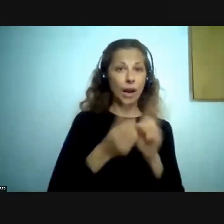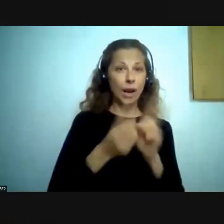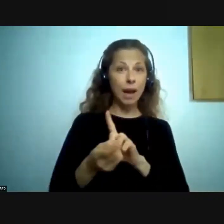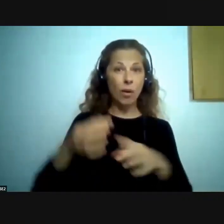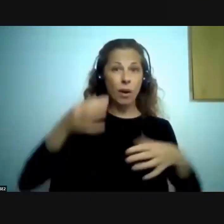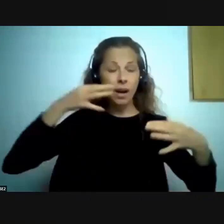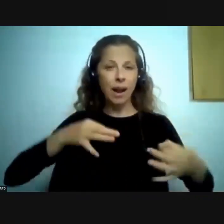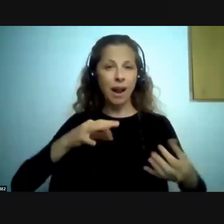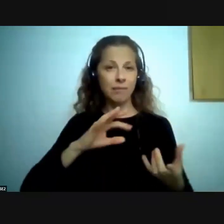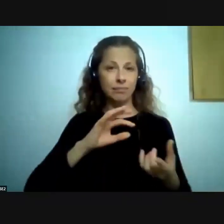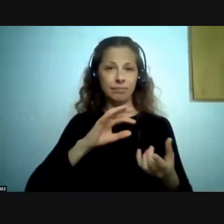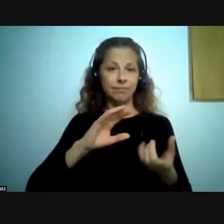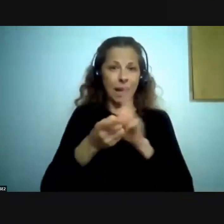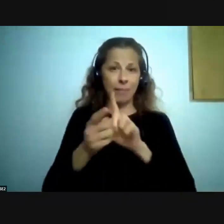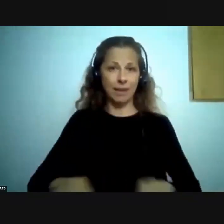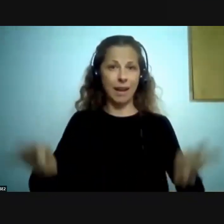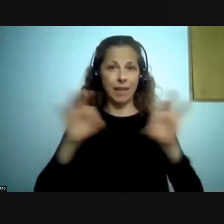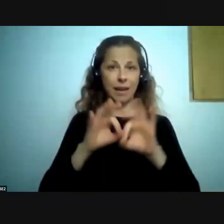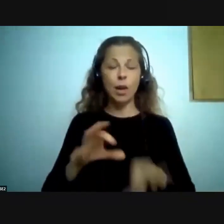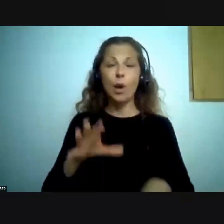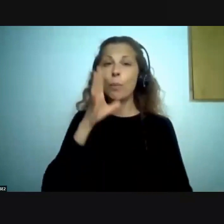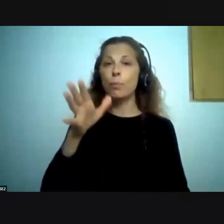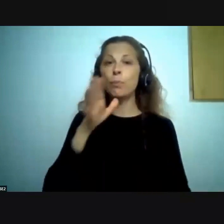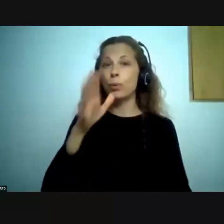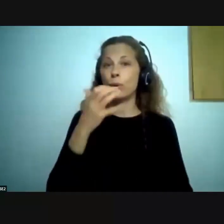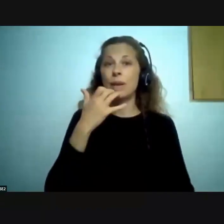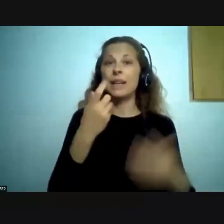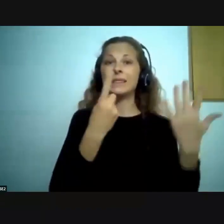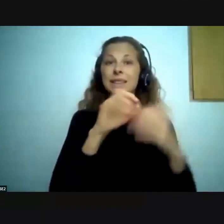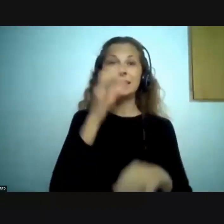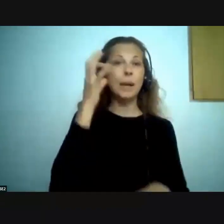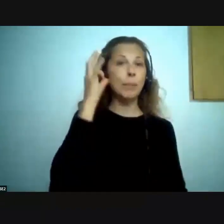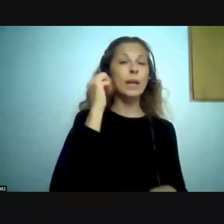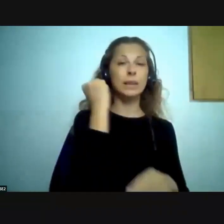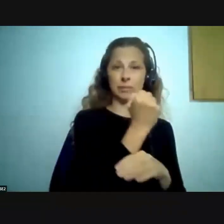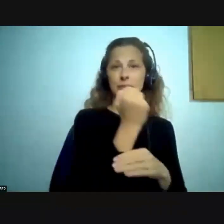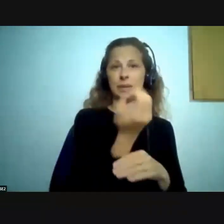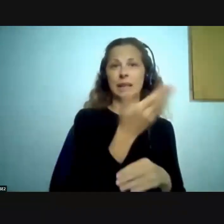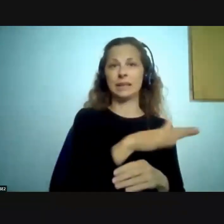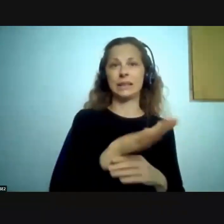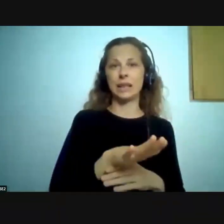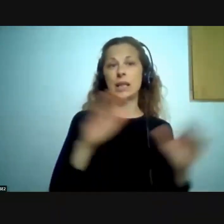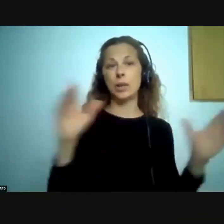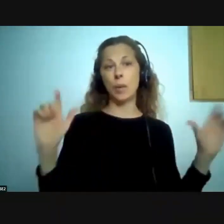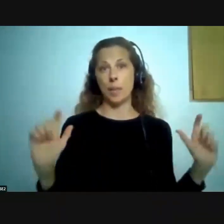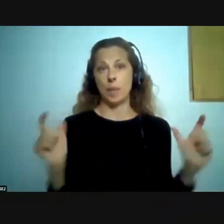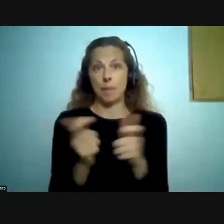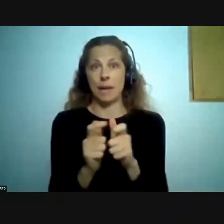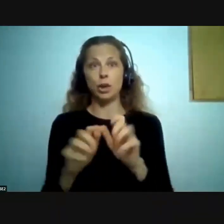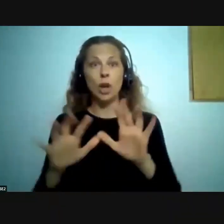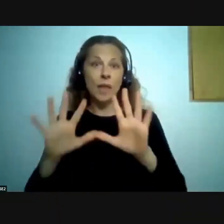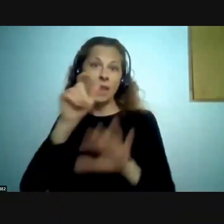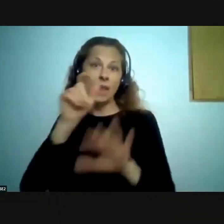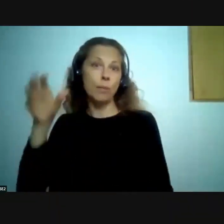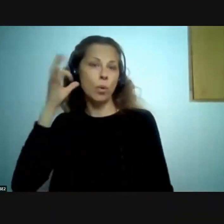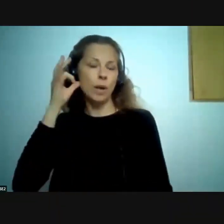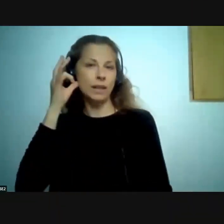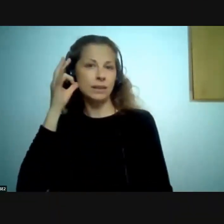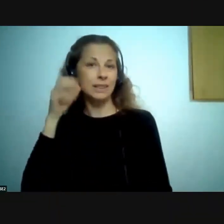asesinen a 10 mujeres en lugar de 60 es un gran logro, es un gran avance, es algo magnífico y maravilloso, pero no es la